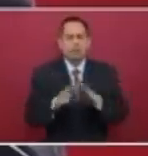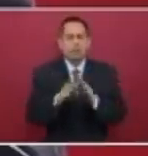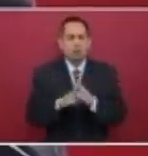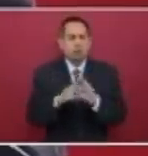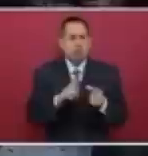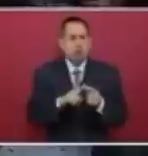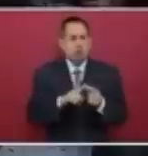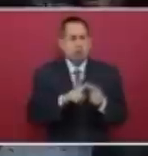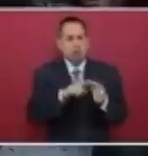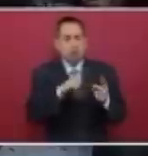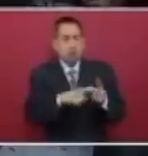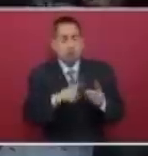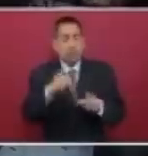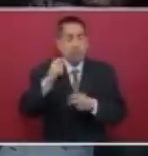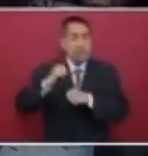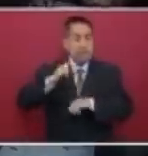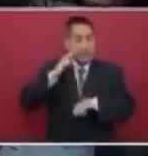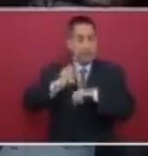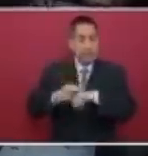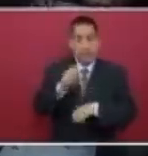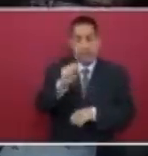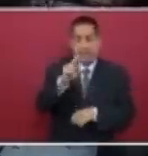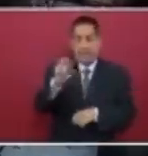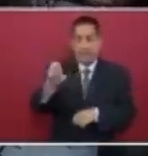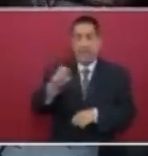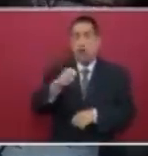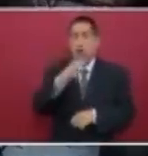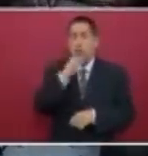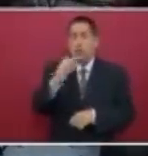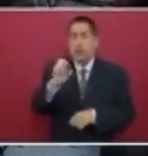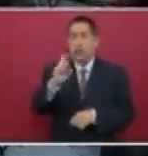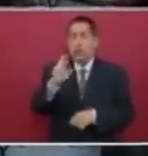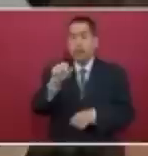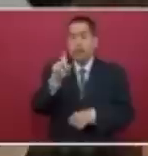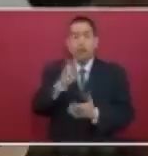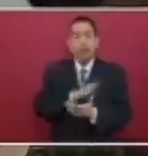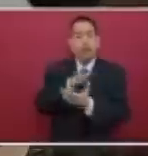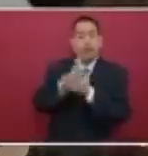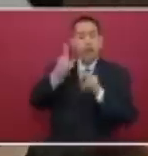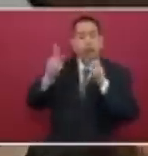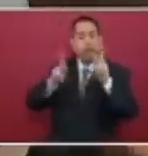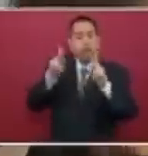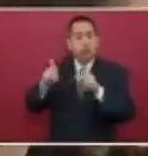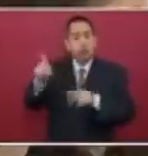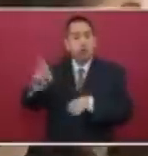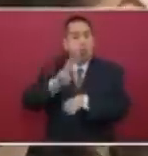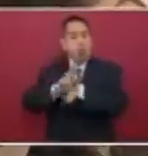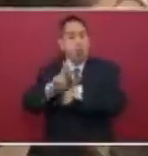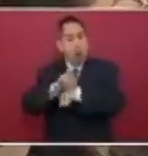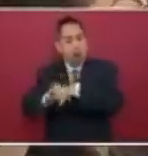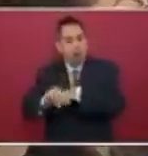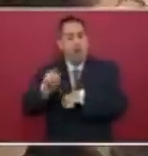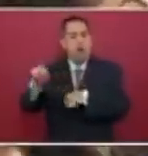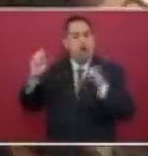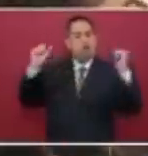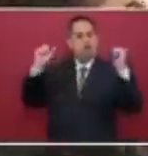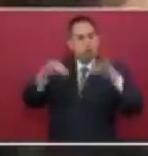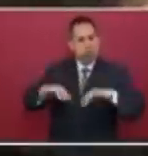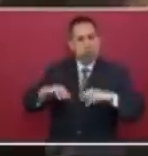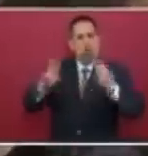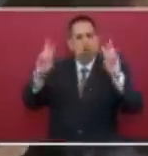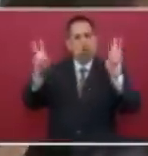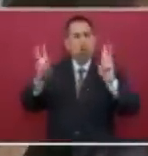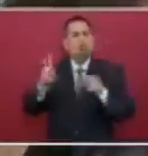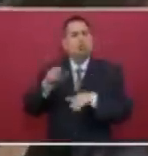el cáncer más celebrar a esta semana visito a uruguay para participar en una cumbre sobre